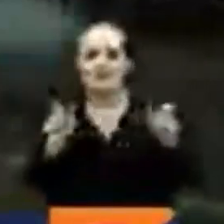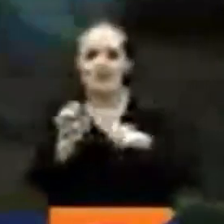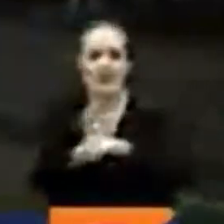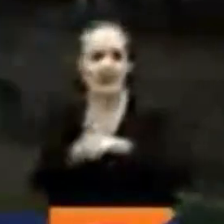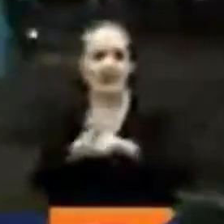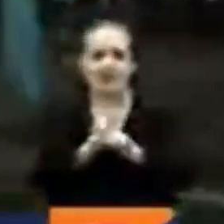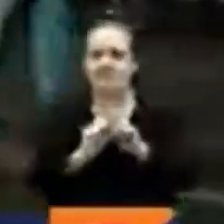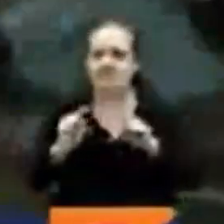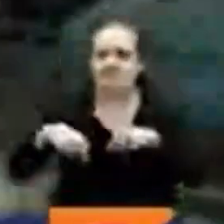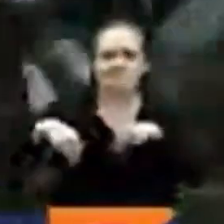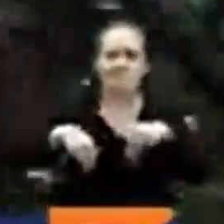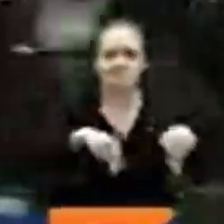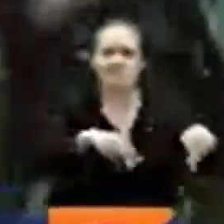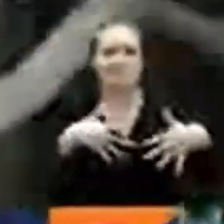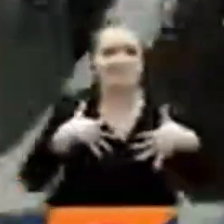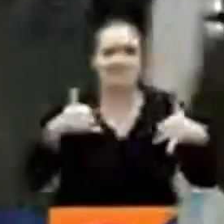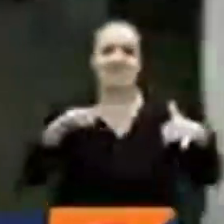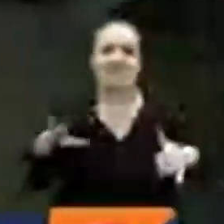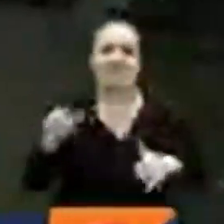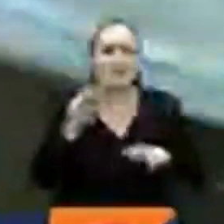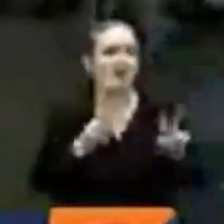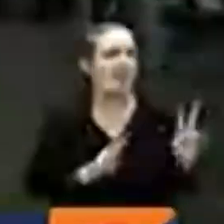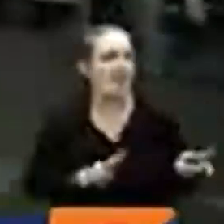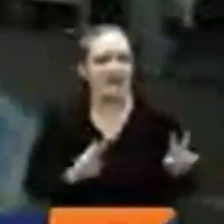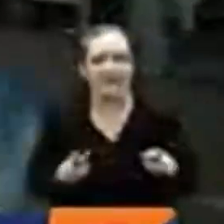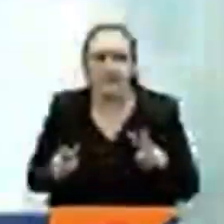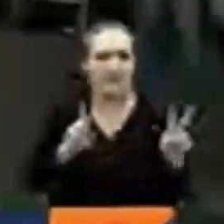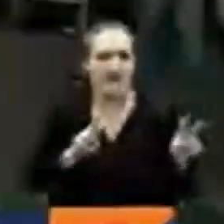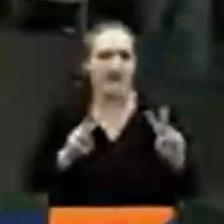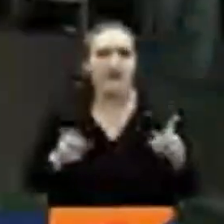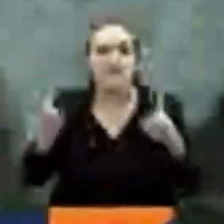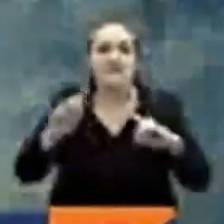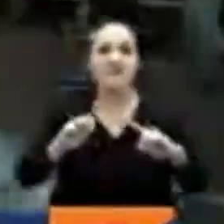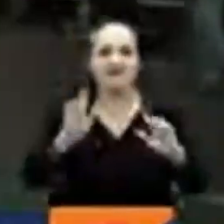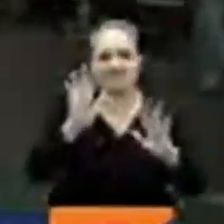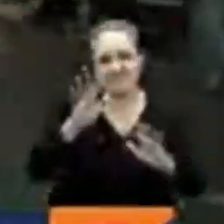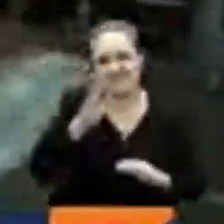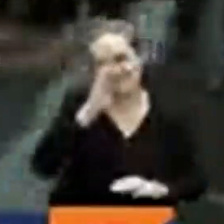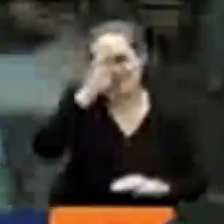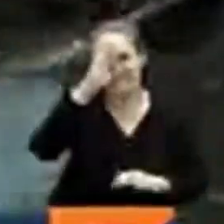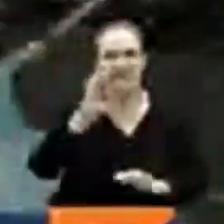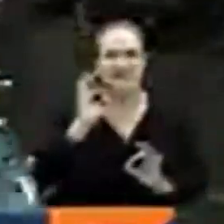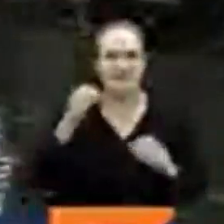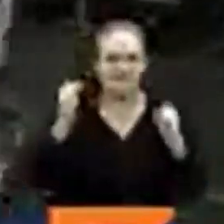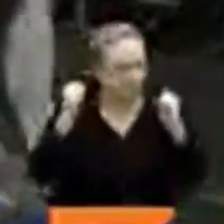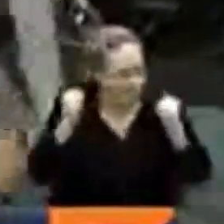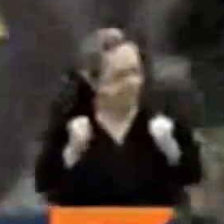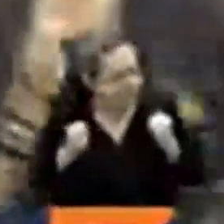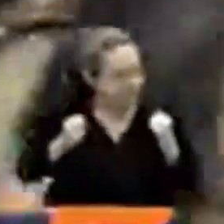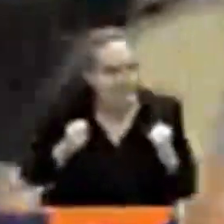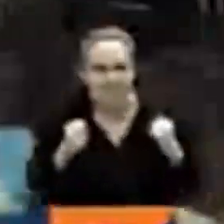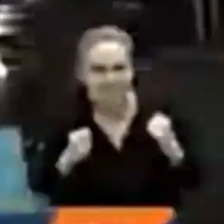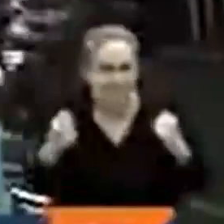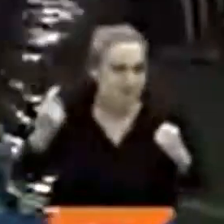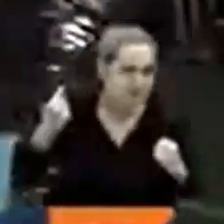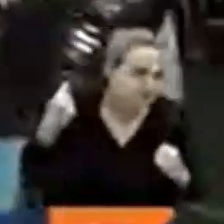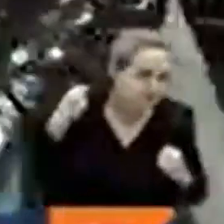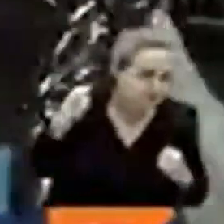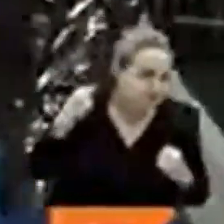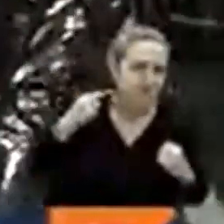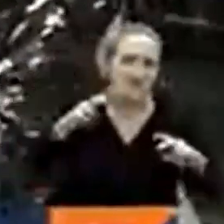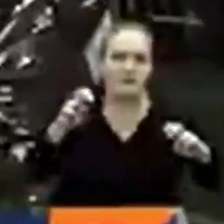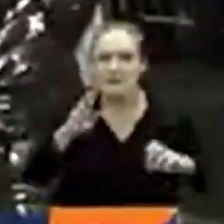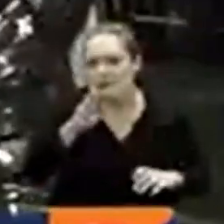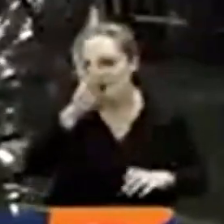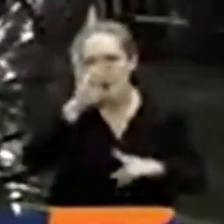escena y hay felicidad entre toda la gente. Están participando también los silleteros tradicionales con diferentes silletas que muestran, por supuesto, la